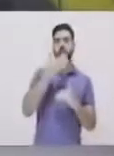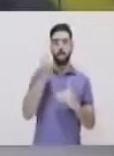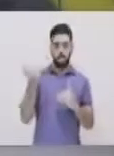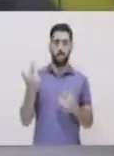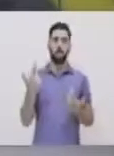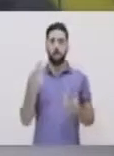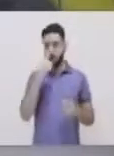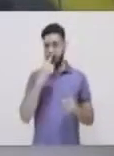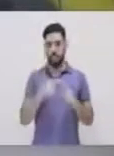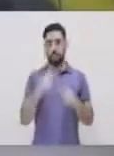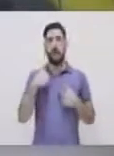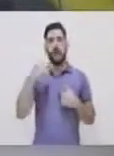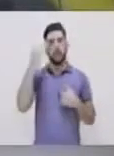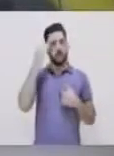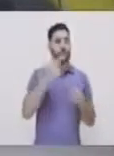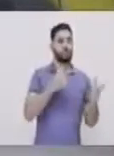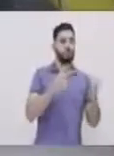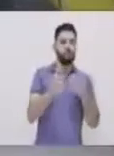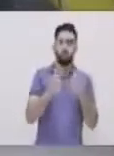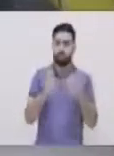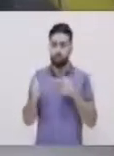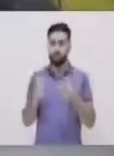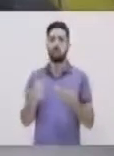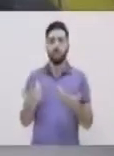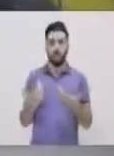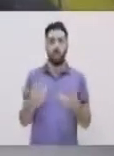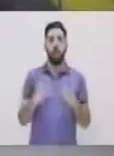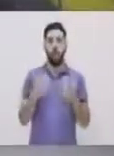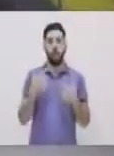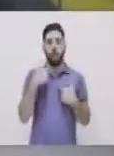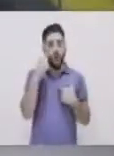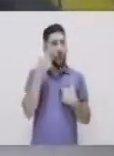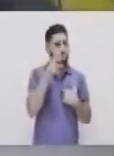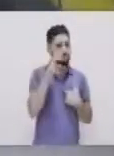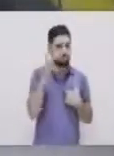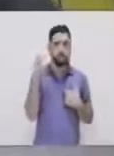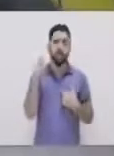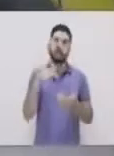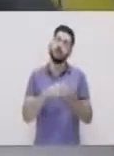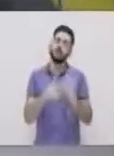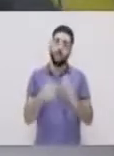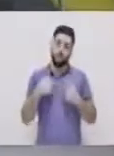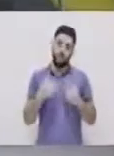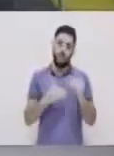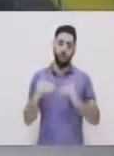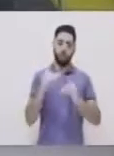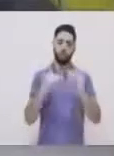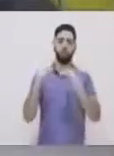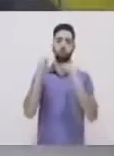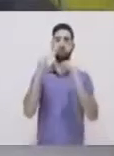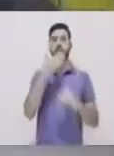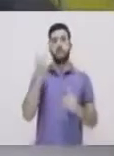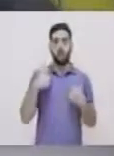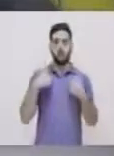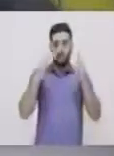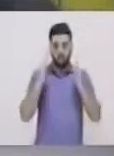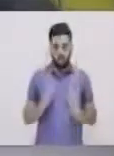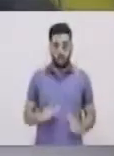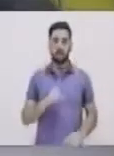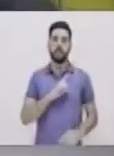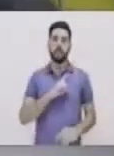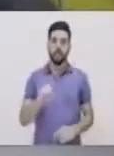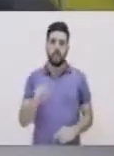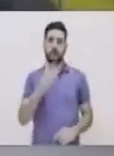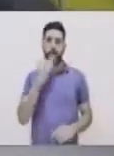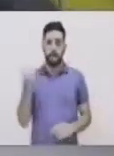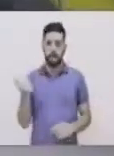pues tener ese criterio, ¿verdad? También de escuchar aquello que me va construyendo.